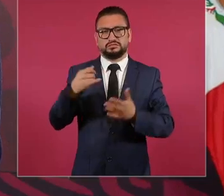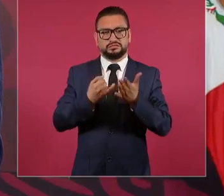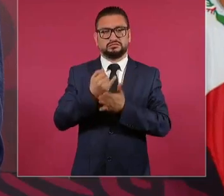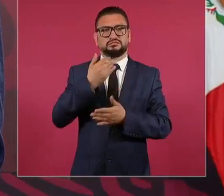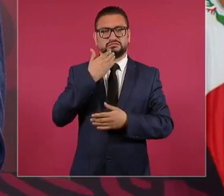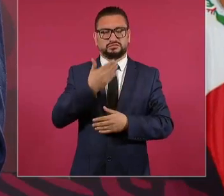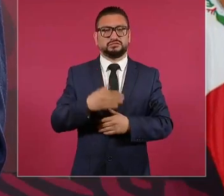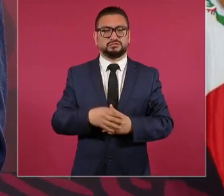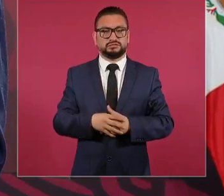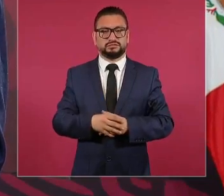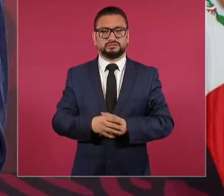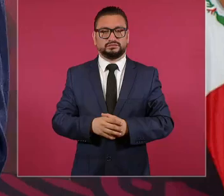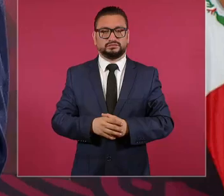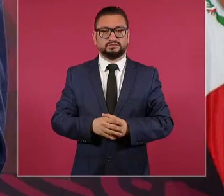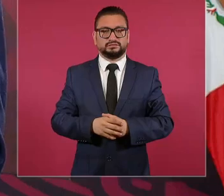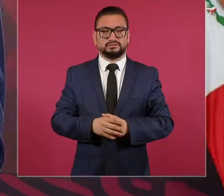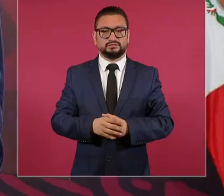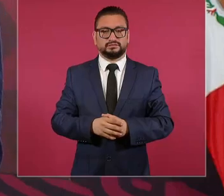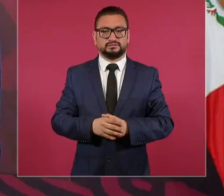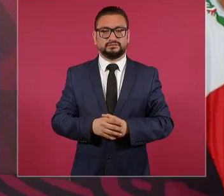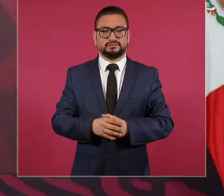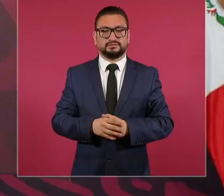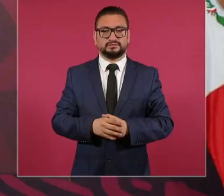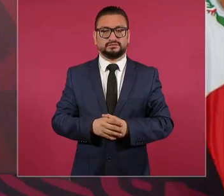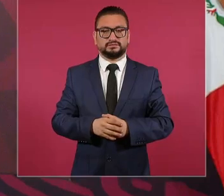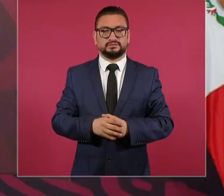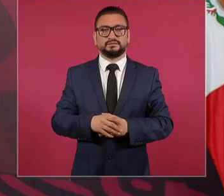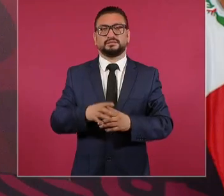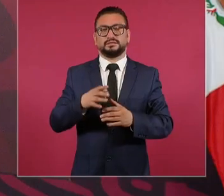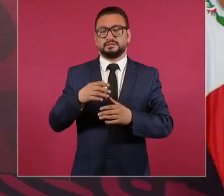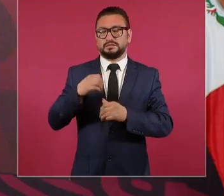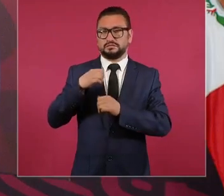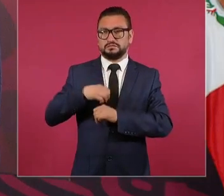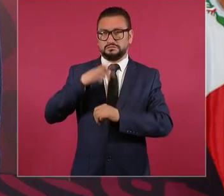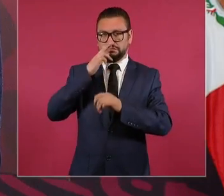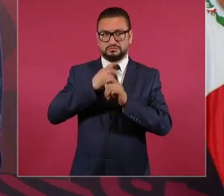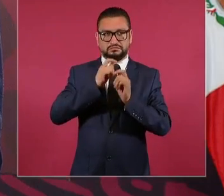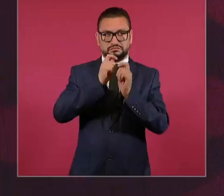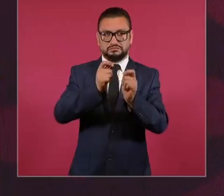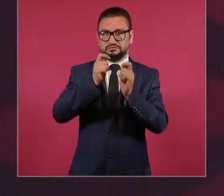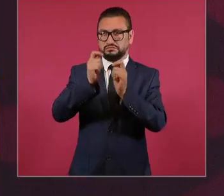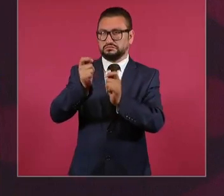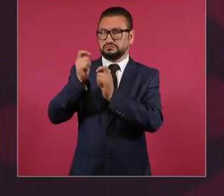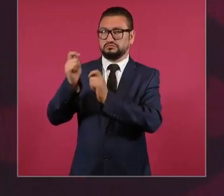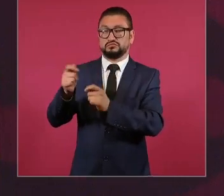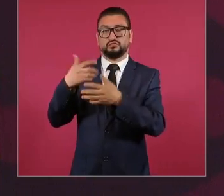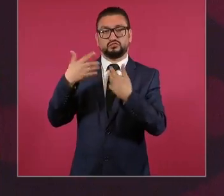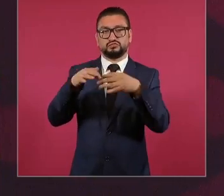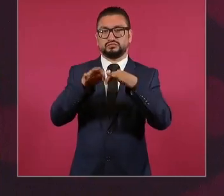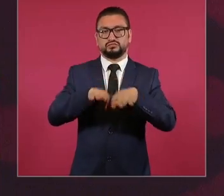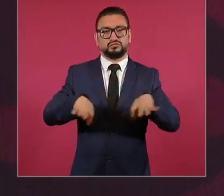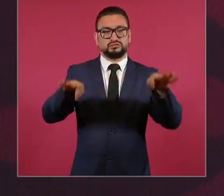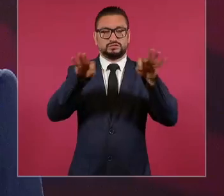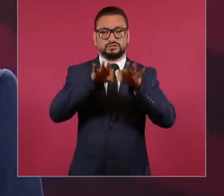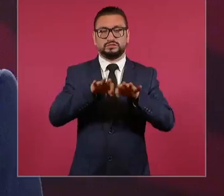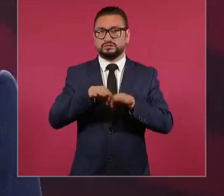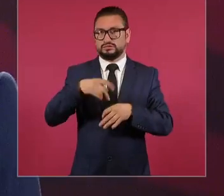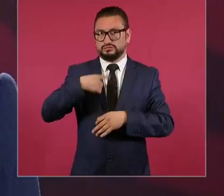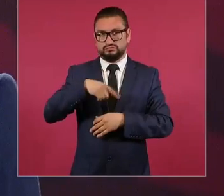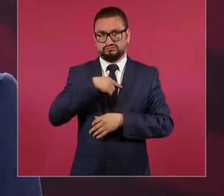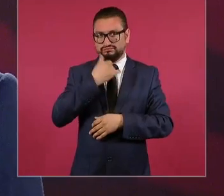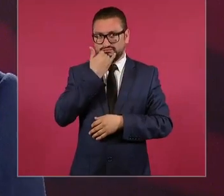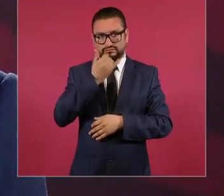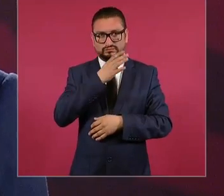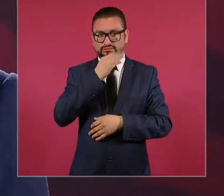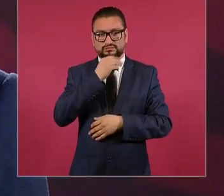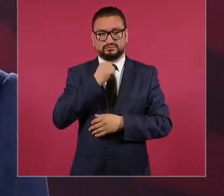y son nombramientos claves no se puede uno equivocar en eso